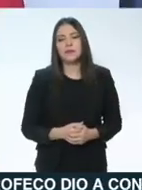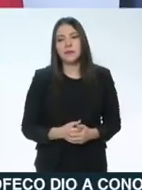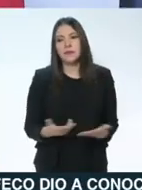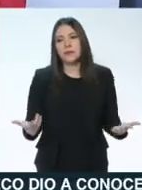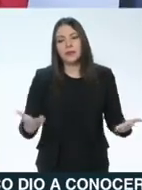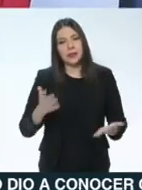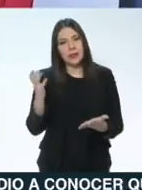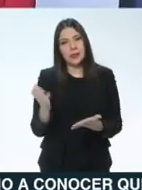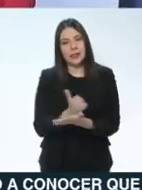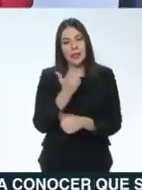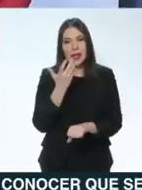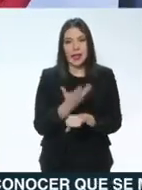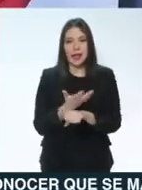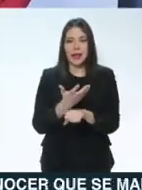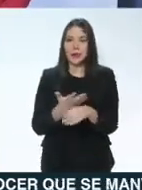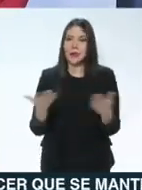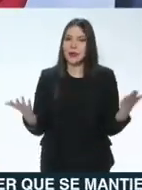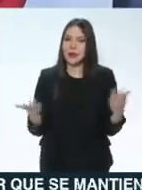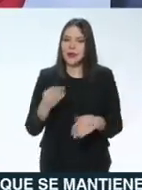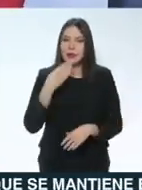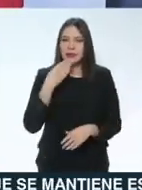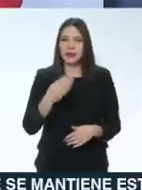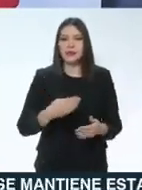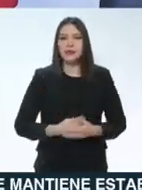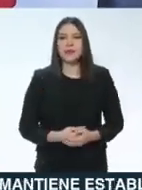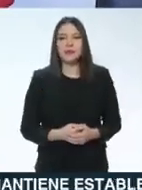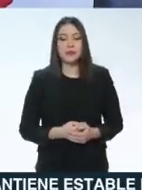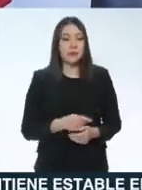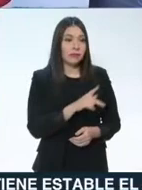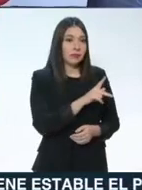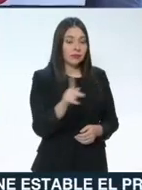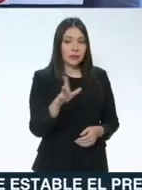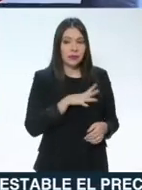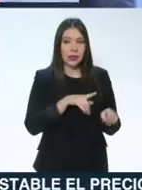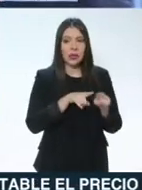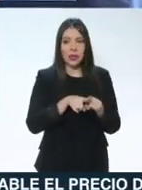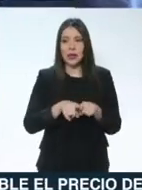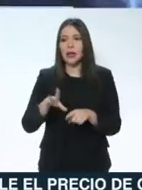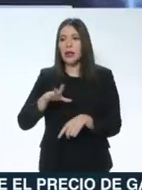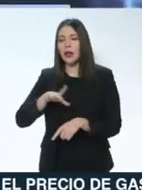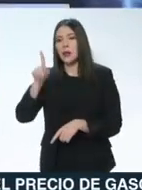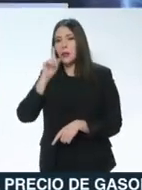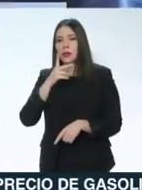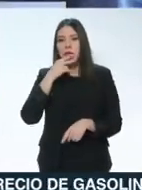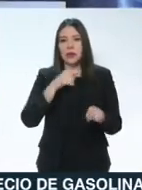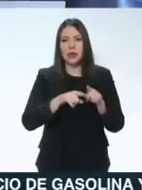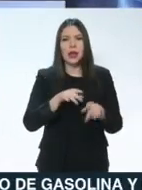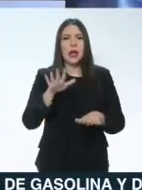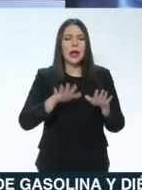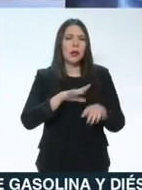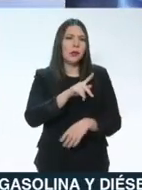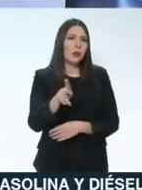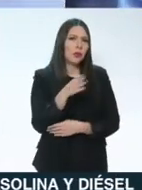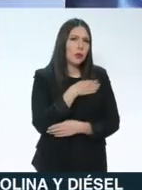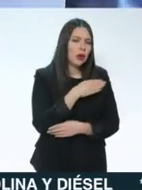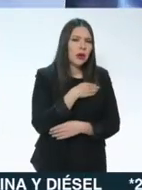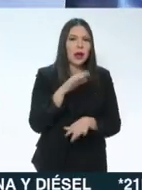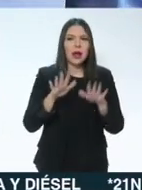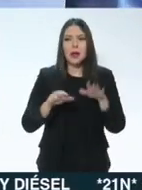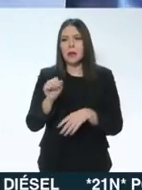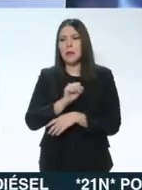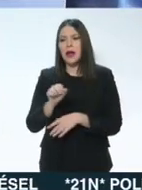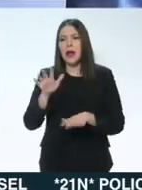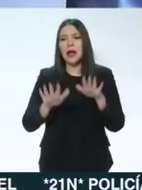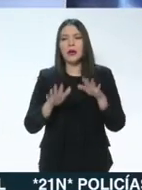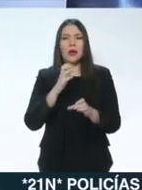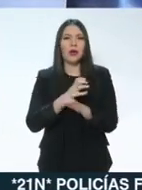pues Águilas. claro. Exactamente. Bueno, tienen hermanos, chicos. Sí, una hermana y un hermano. Sí, claro. A veces somos buenos con ellos, a veces somos malos Yo y a fui veces malvada.